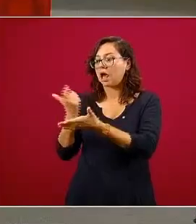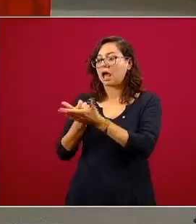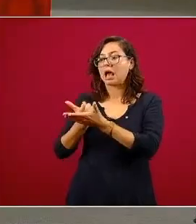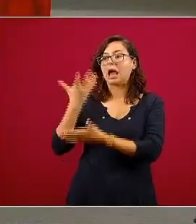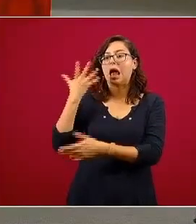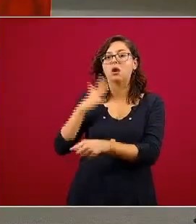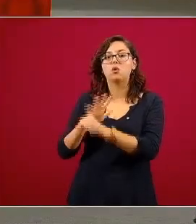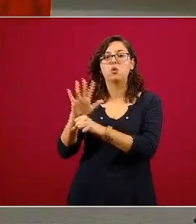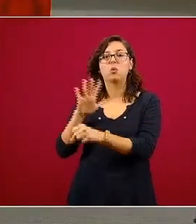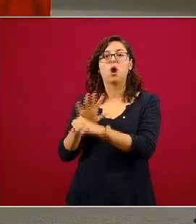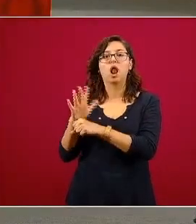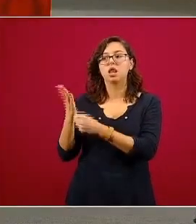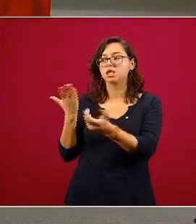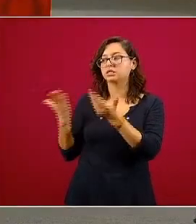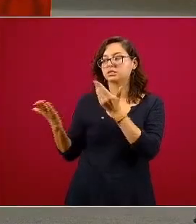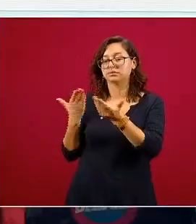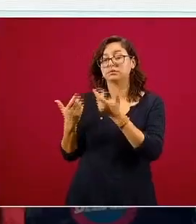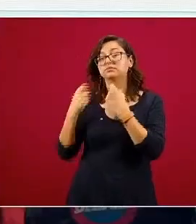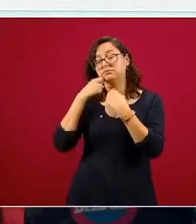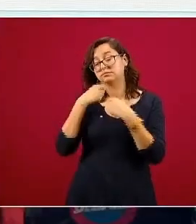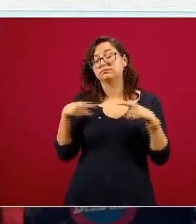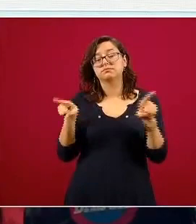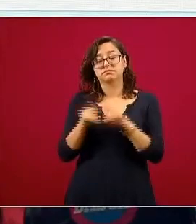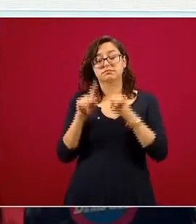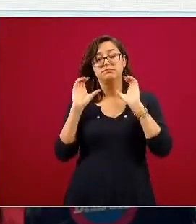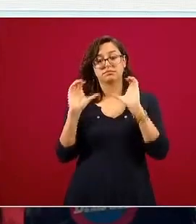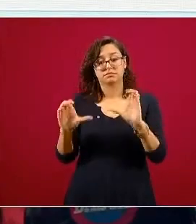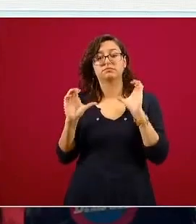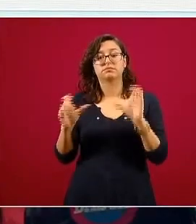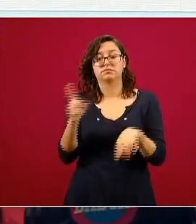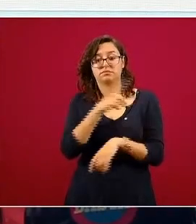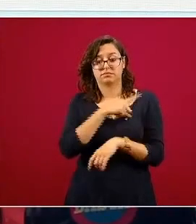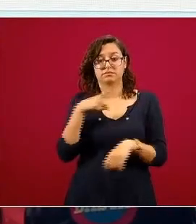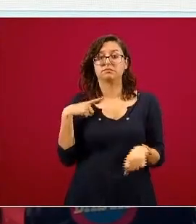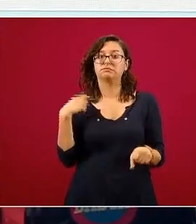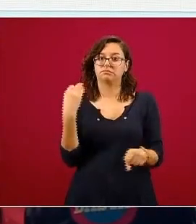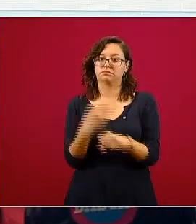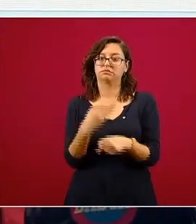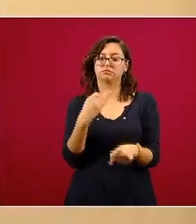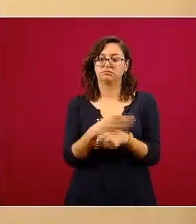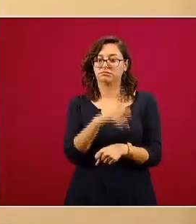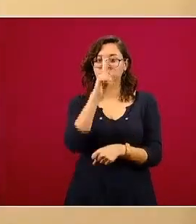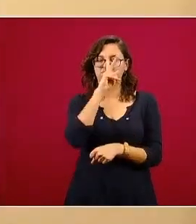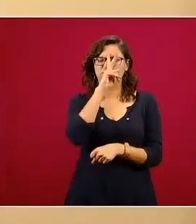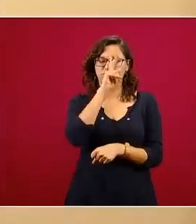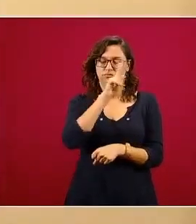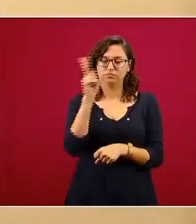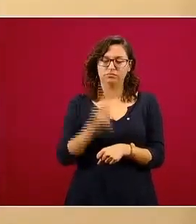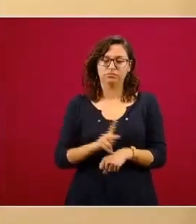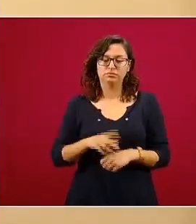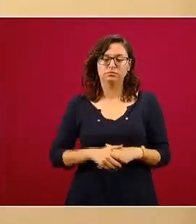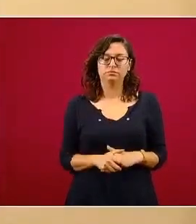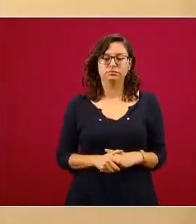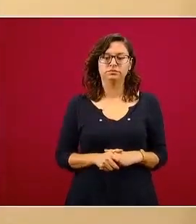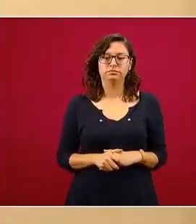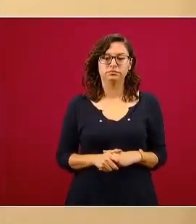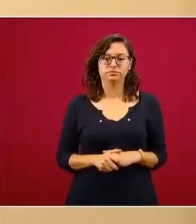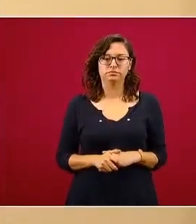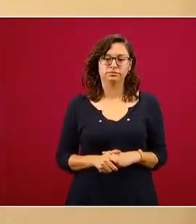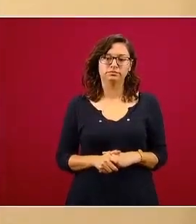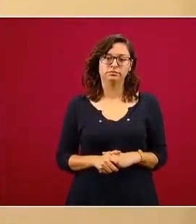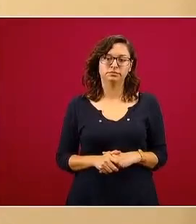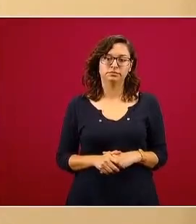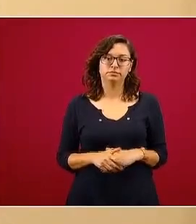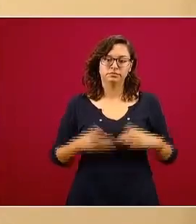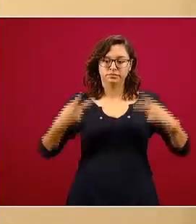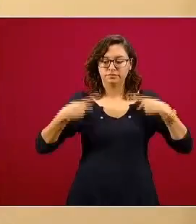preocupa la economía de nuestros pacientes y sobre todo en una situación como la que estamos viviendo en este momento. Y el daño moral que se le